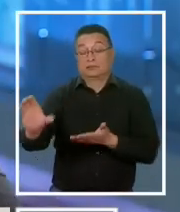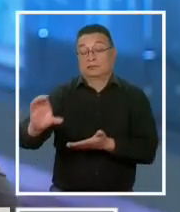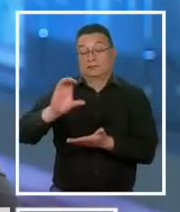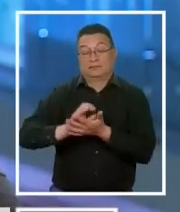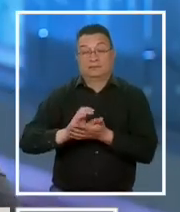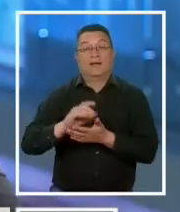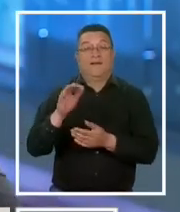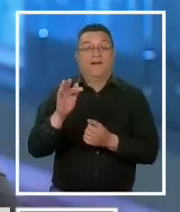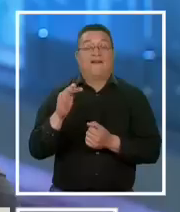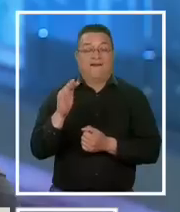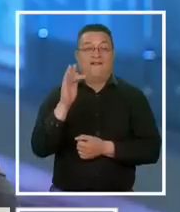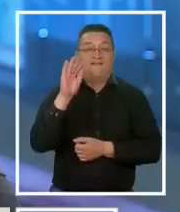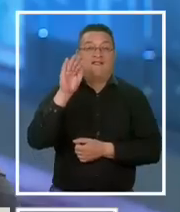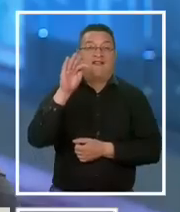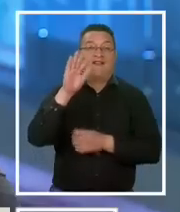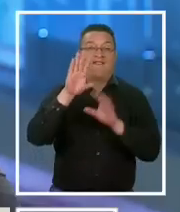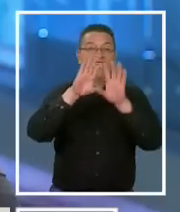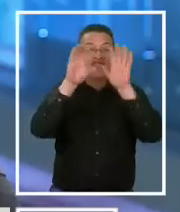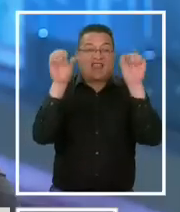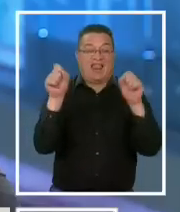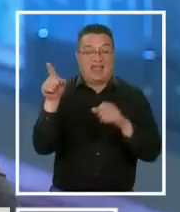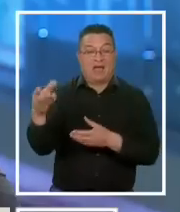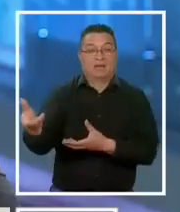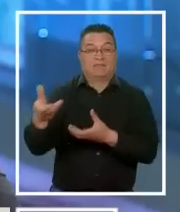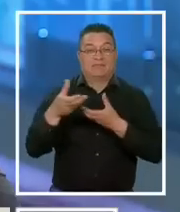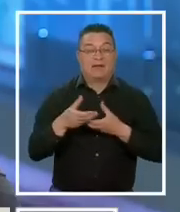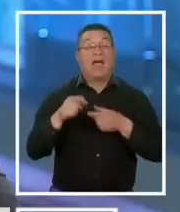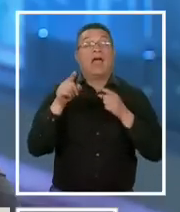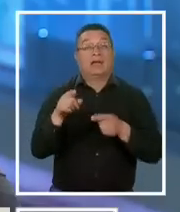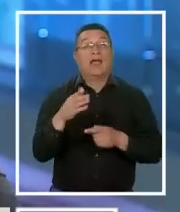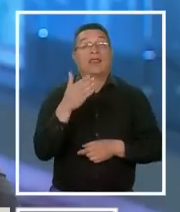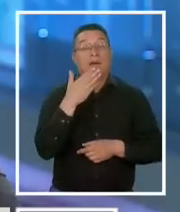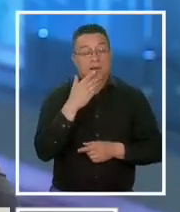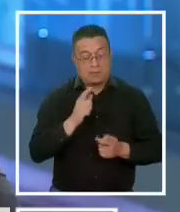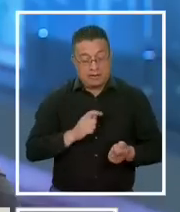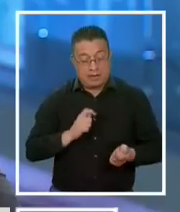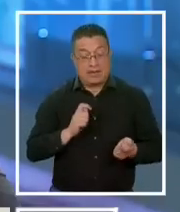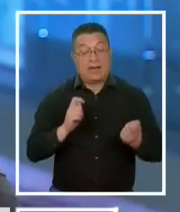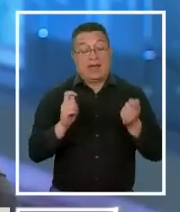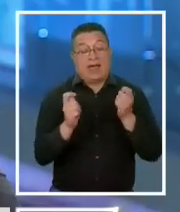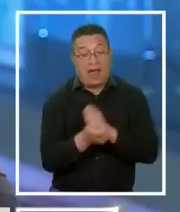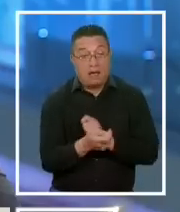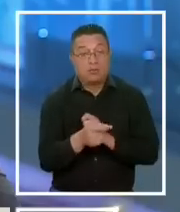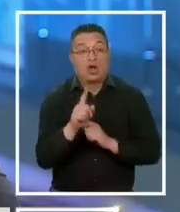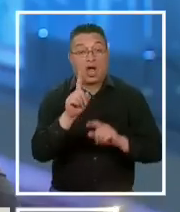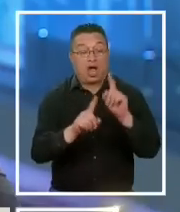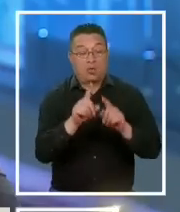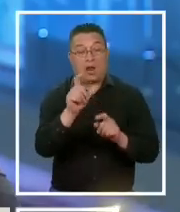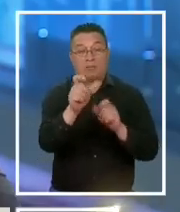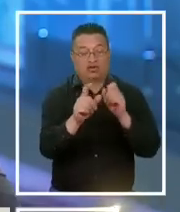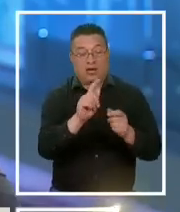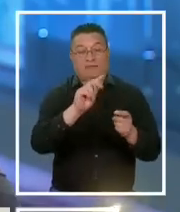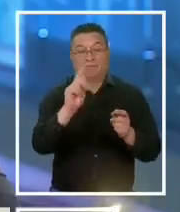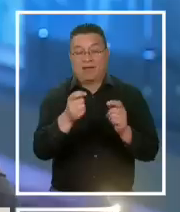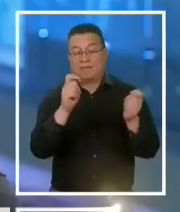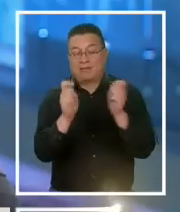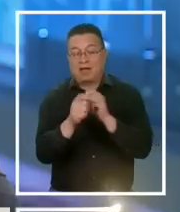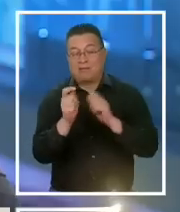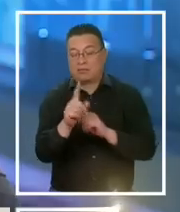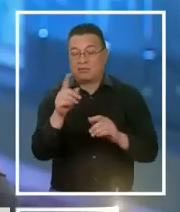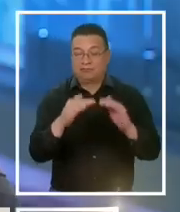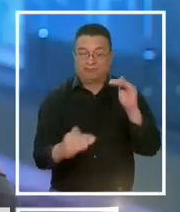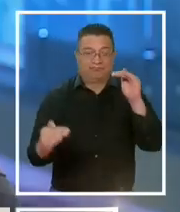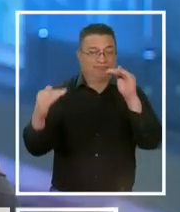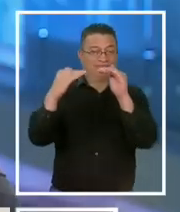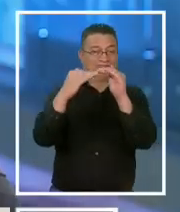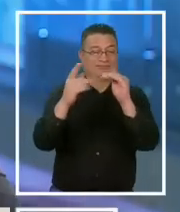financieros de la fiscalía y así mismo hacer hacer cambios básicamente de ciertas personas que yo creo que no estaba no han estado a la